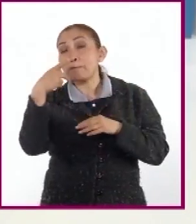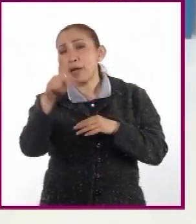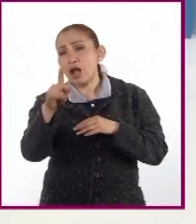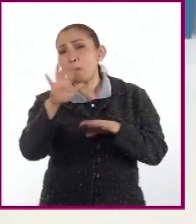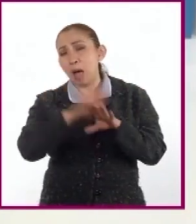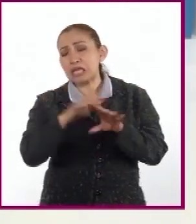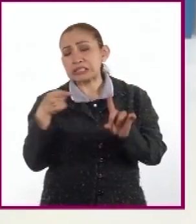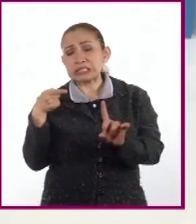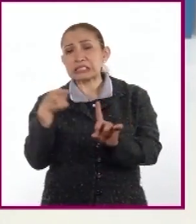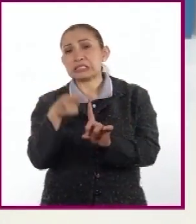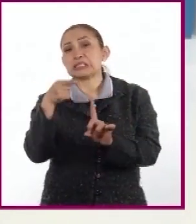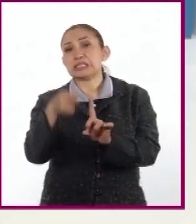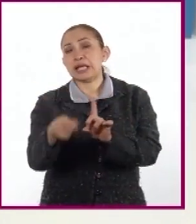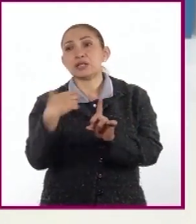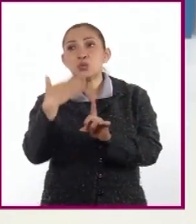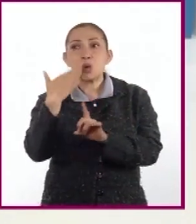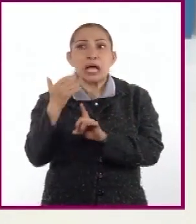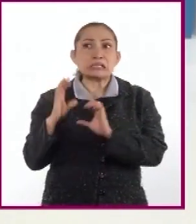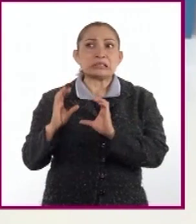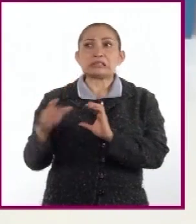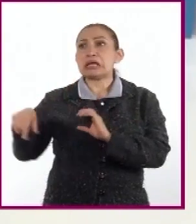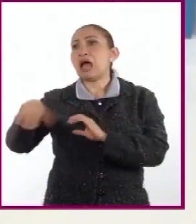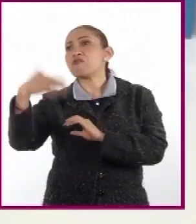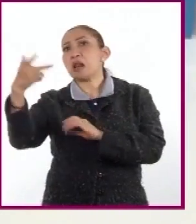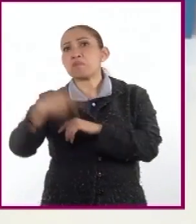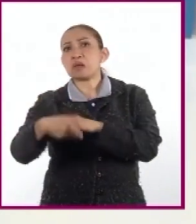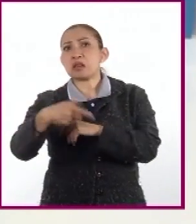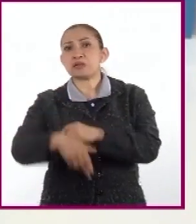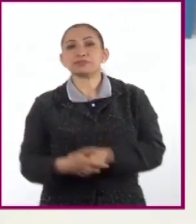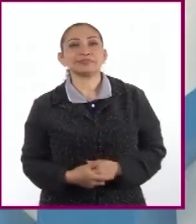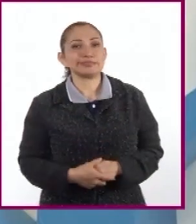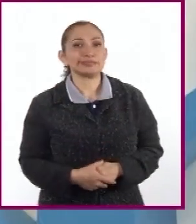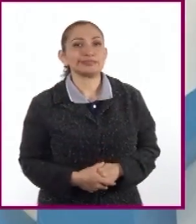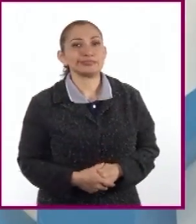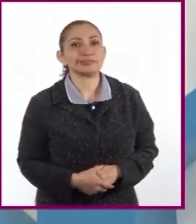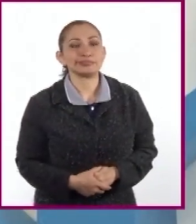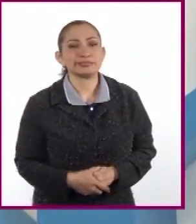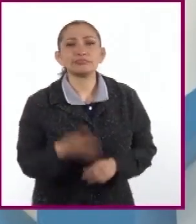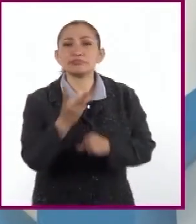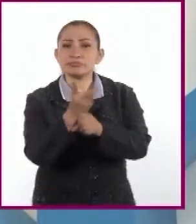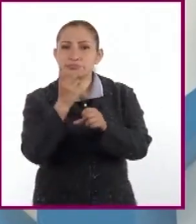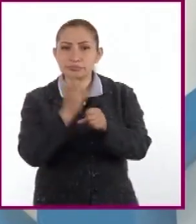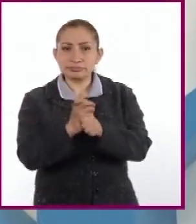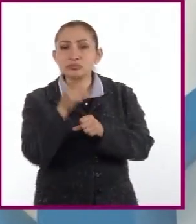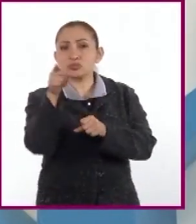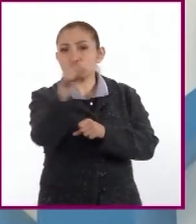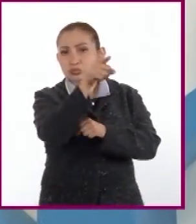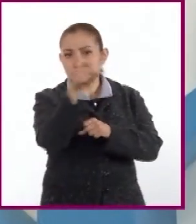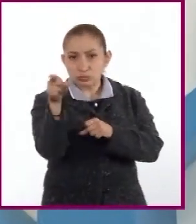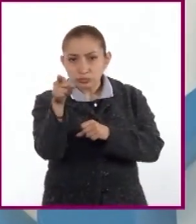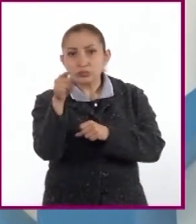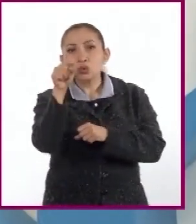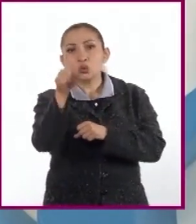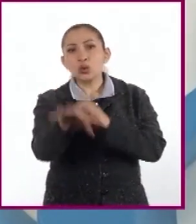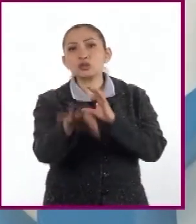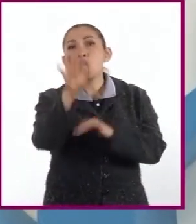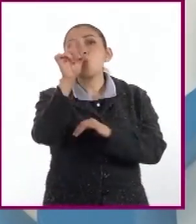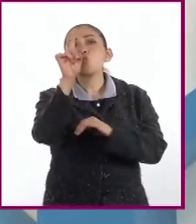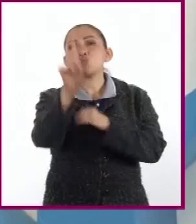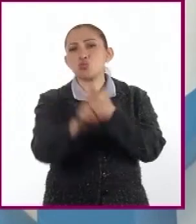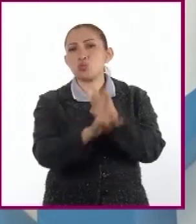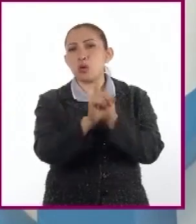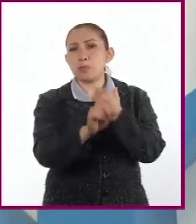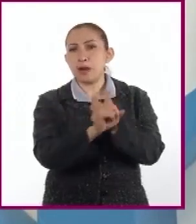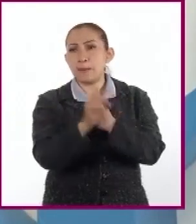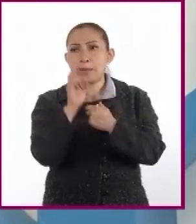mayor hincapié en la inseguridad que hay en su colonia. Les invitamos a ustedes a que elijan uno de los